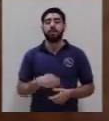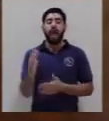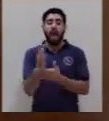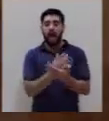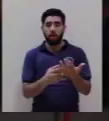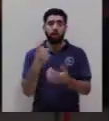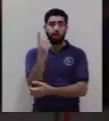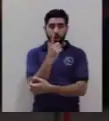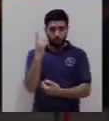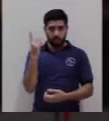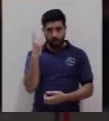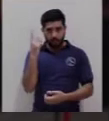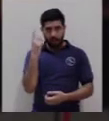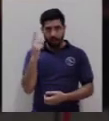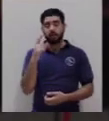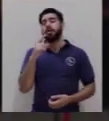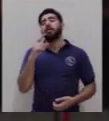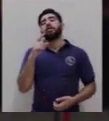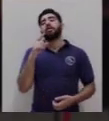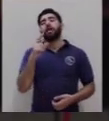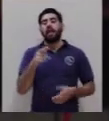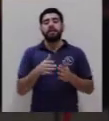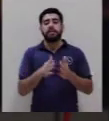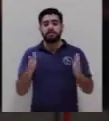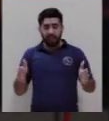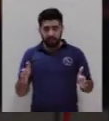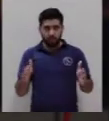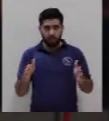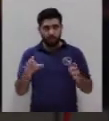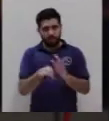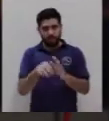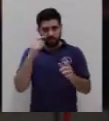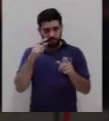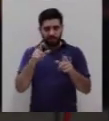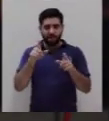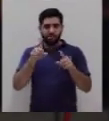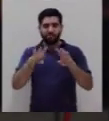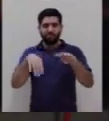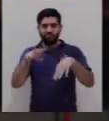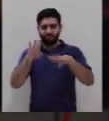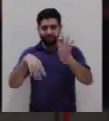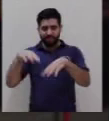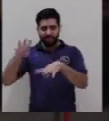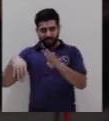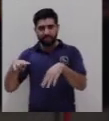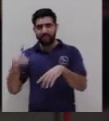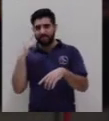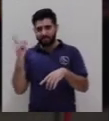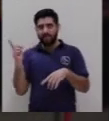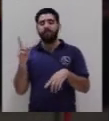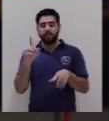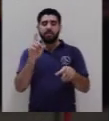Algo muy importante es que los espacios midan exactamente lo mismo. Nos queda un